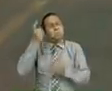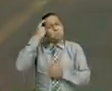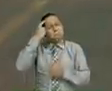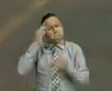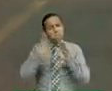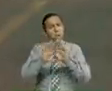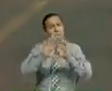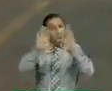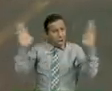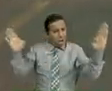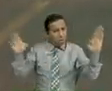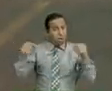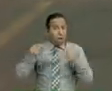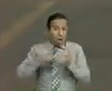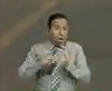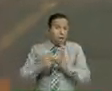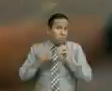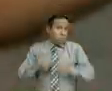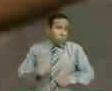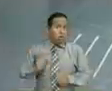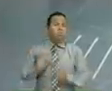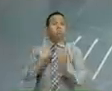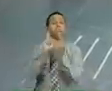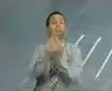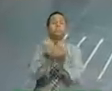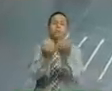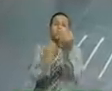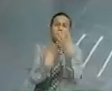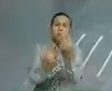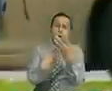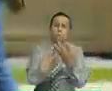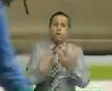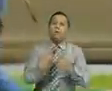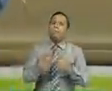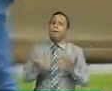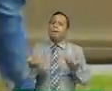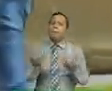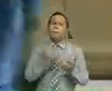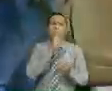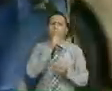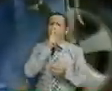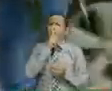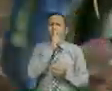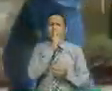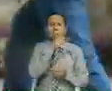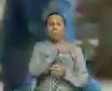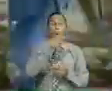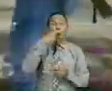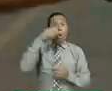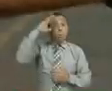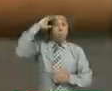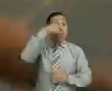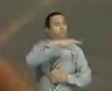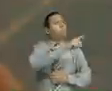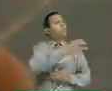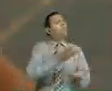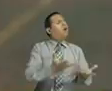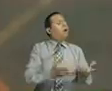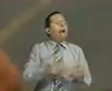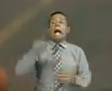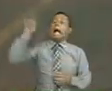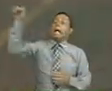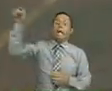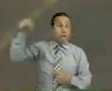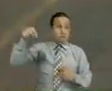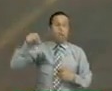información? Absolutamente. De aquí del señor de seguridad, manda allá. La señorita de allá dice, no señor, dice,